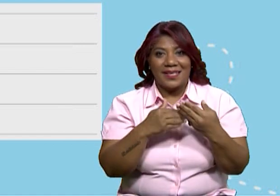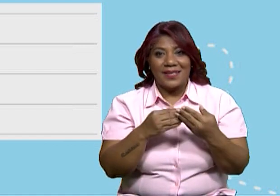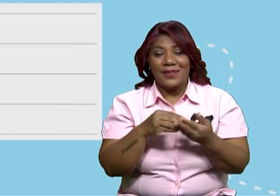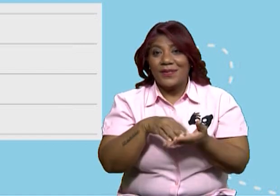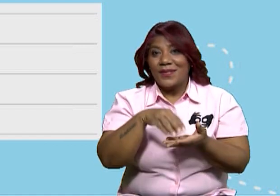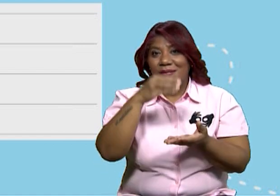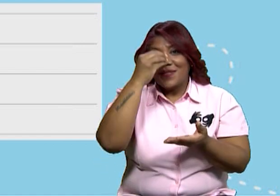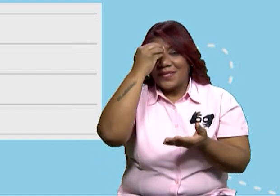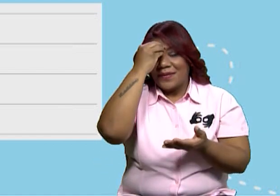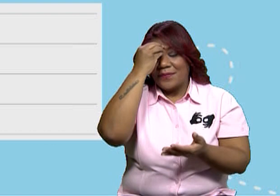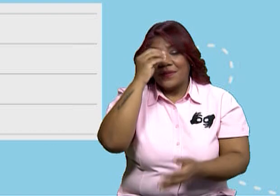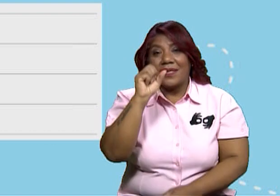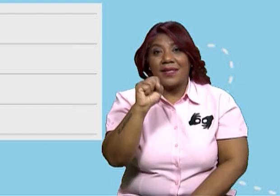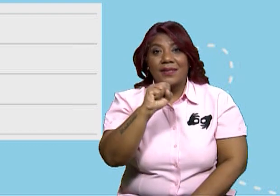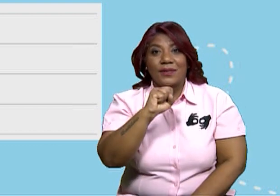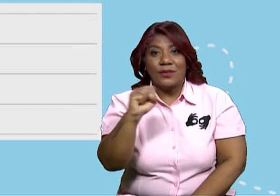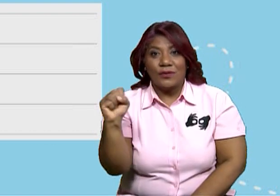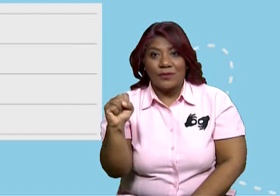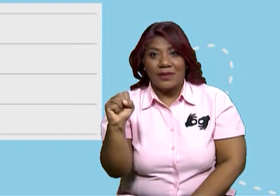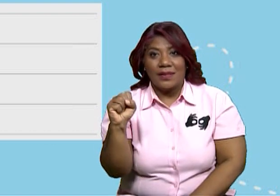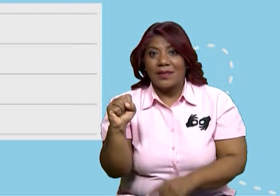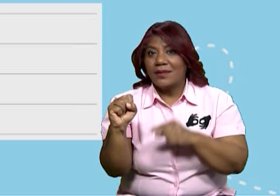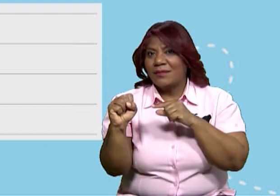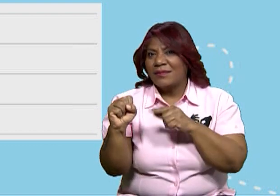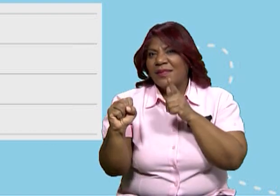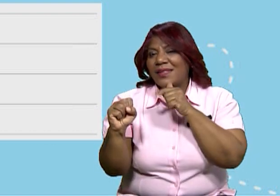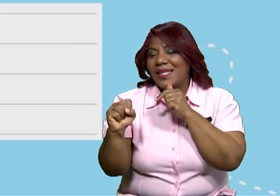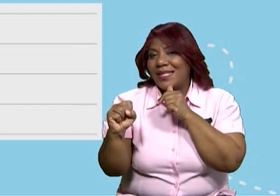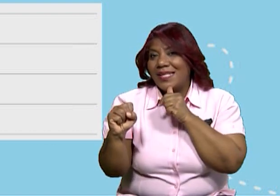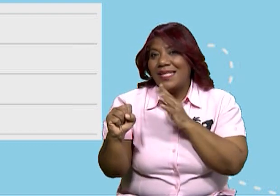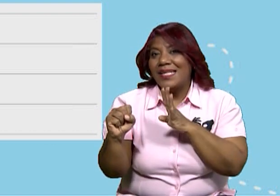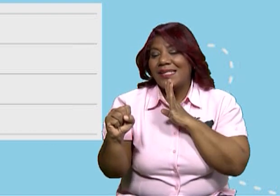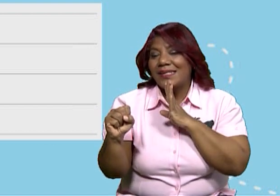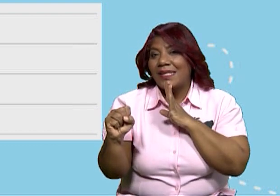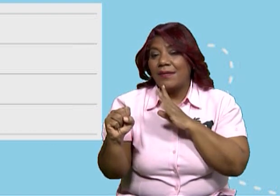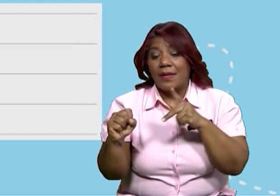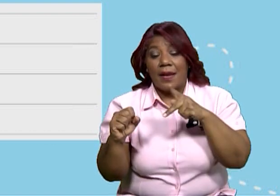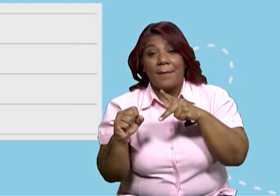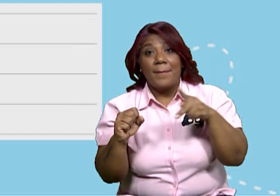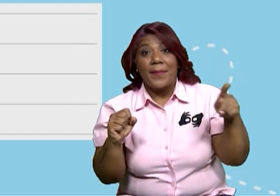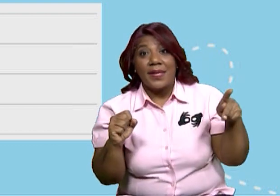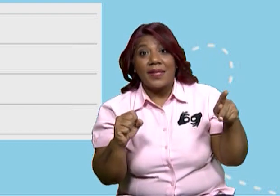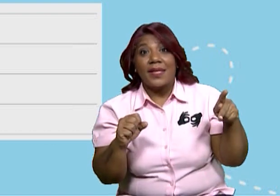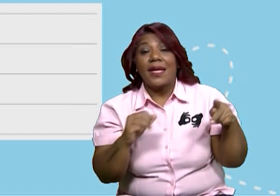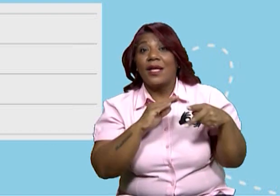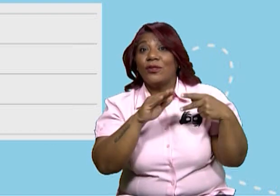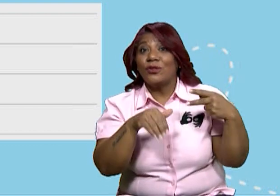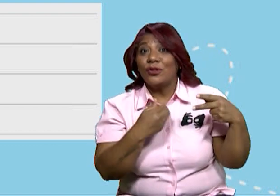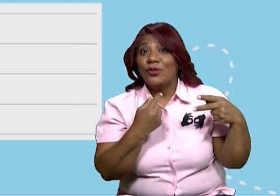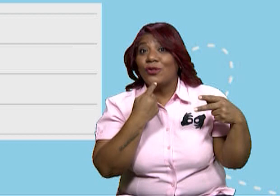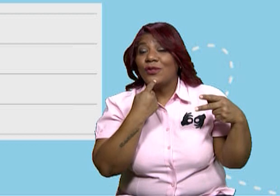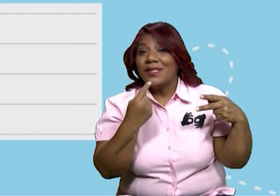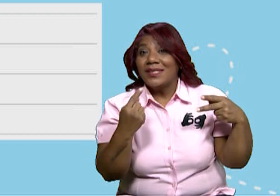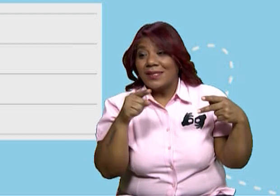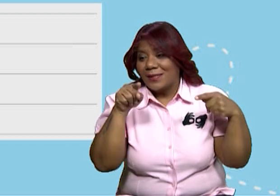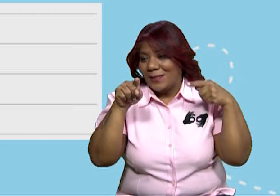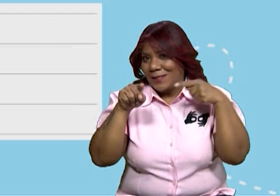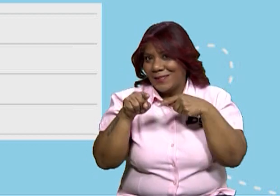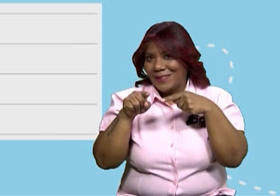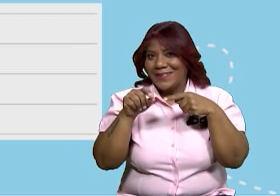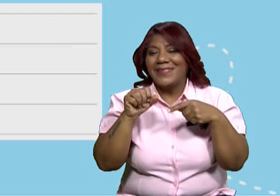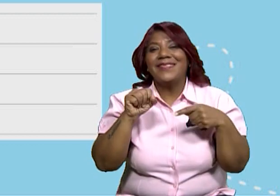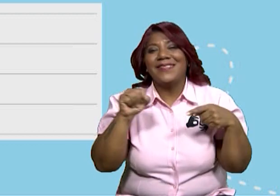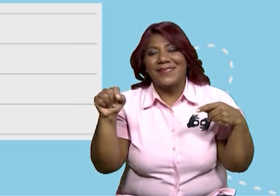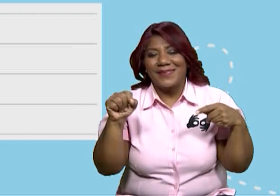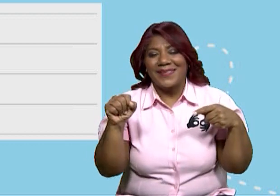sujeto? De quién se habla en la oración y el predicado, lo que se dice, ¿verdad? Bueno, vamos a